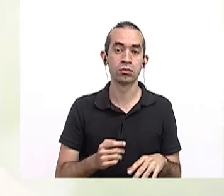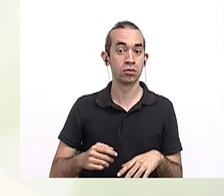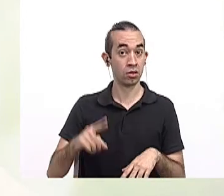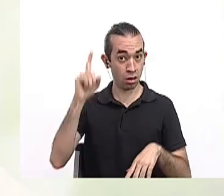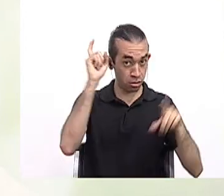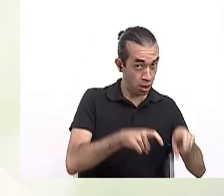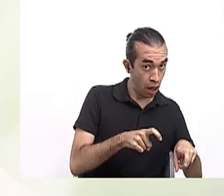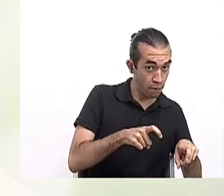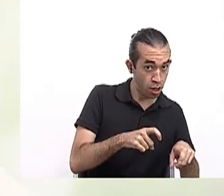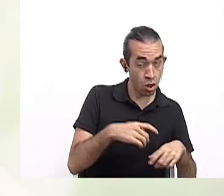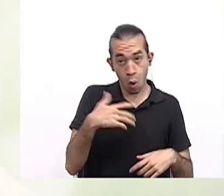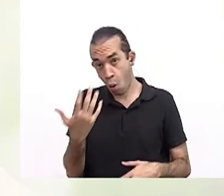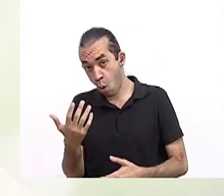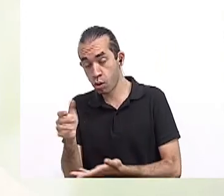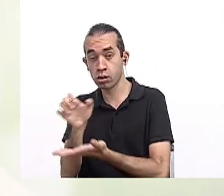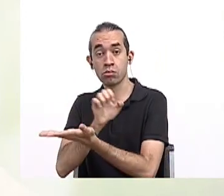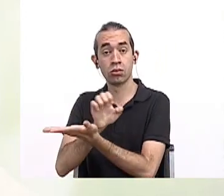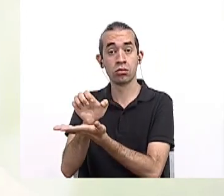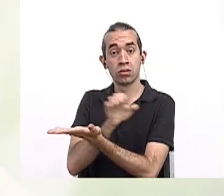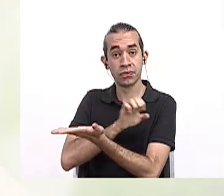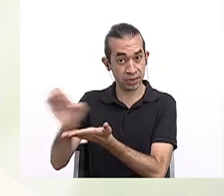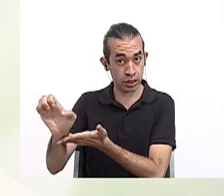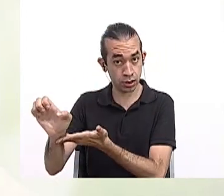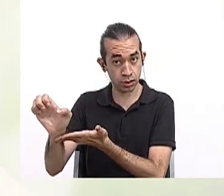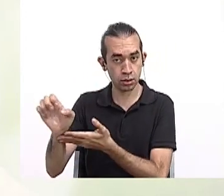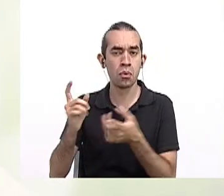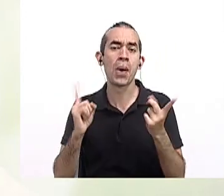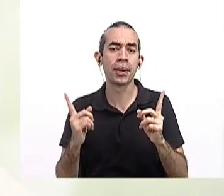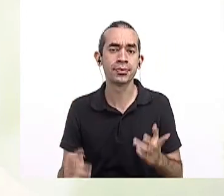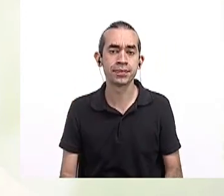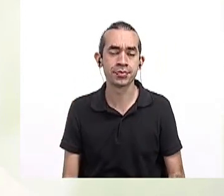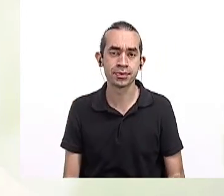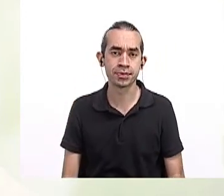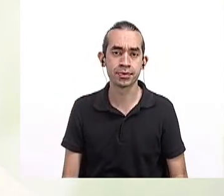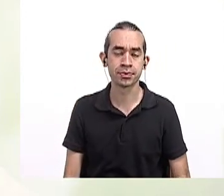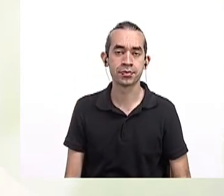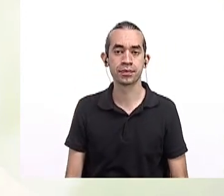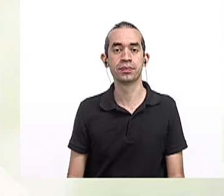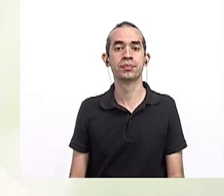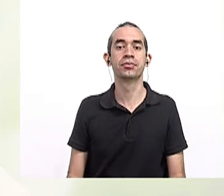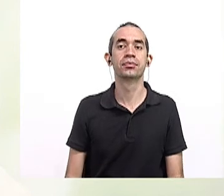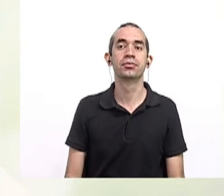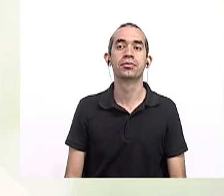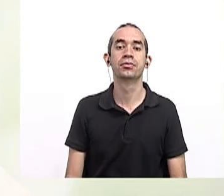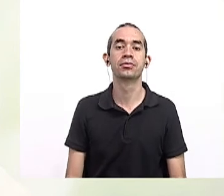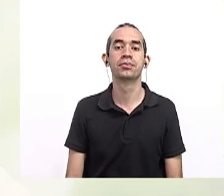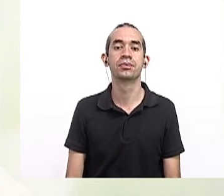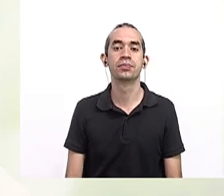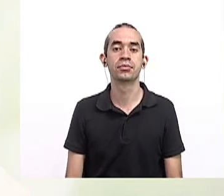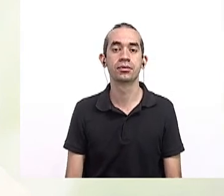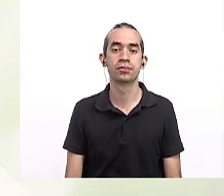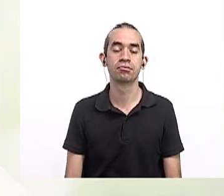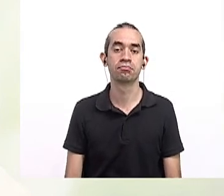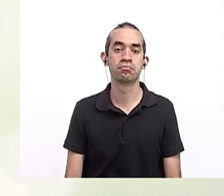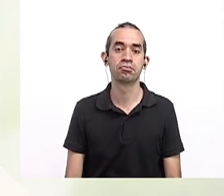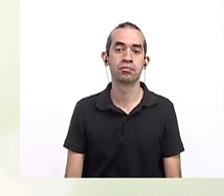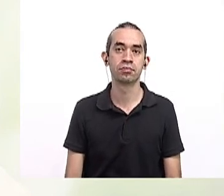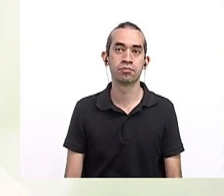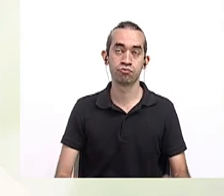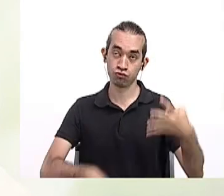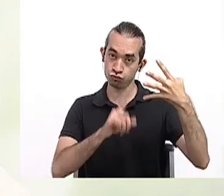desarrollar o una acción a disminuir que cree en ustedes vamos con la